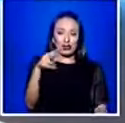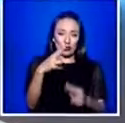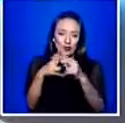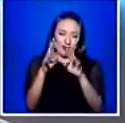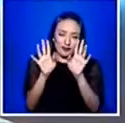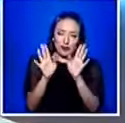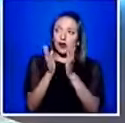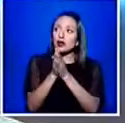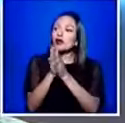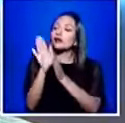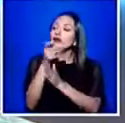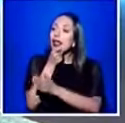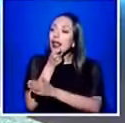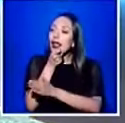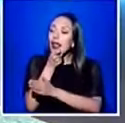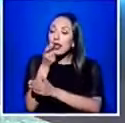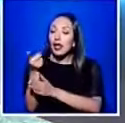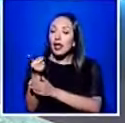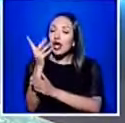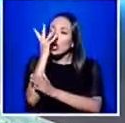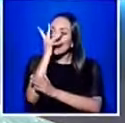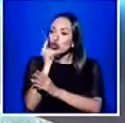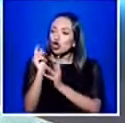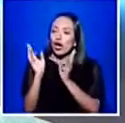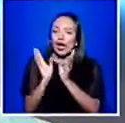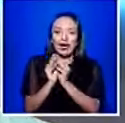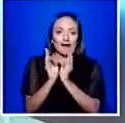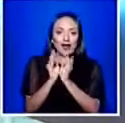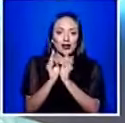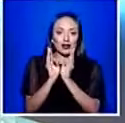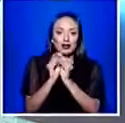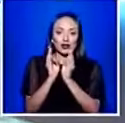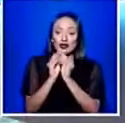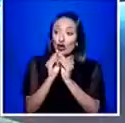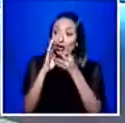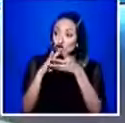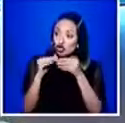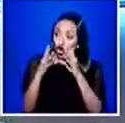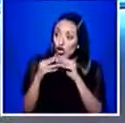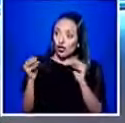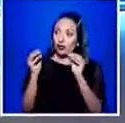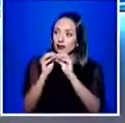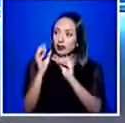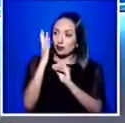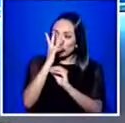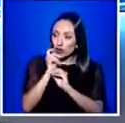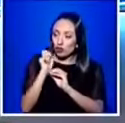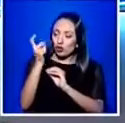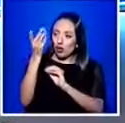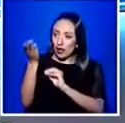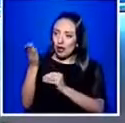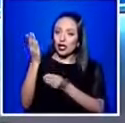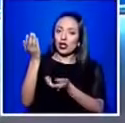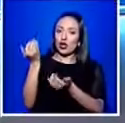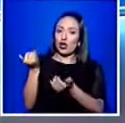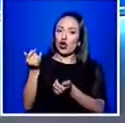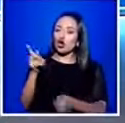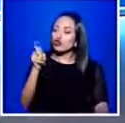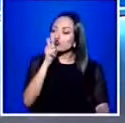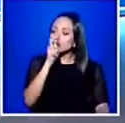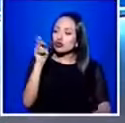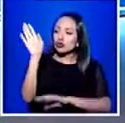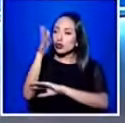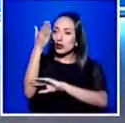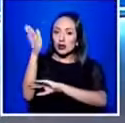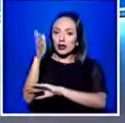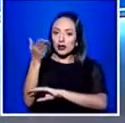para contarnos cómo cumplen esta emotiva ceremonia y más historias, más experiencias que nos llenan de esperanza a todos los ecuatorianos, a todos